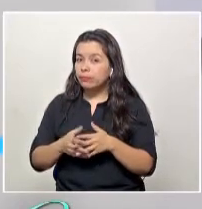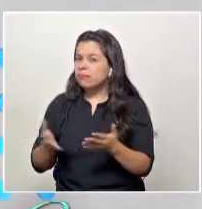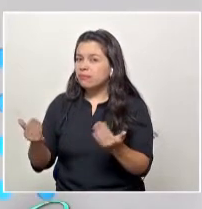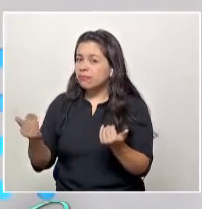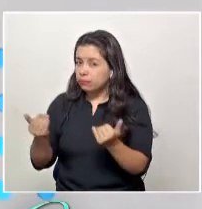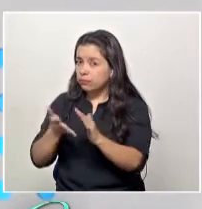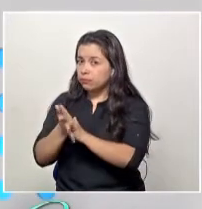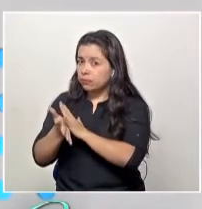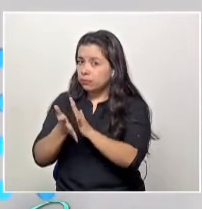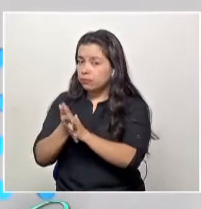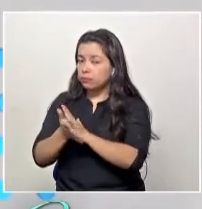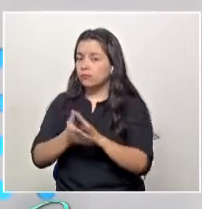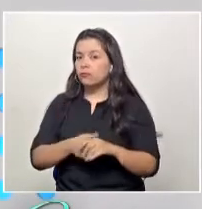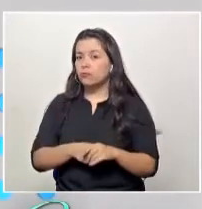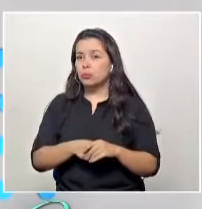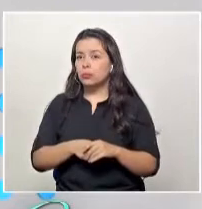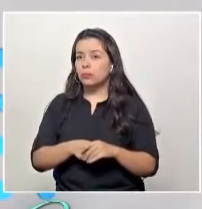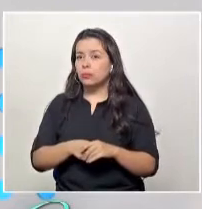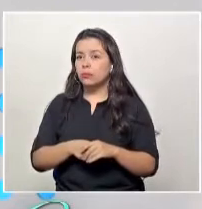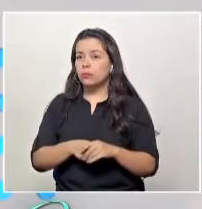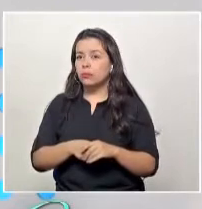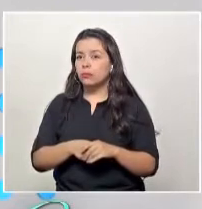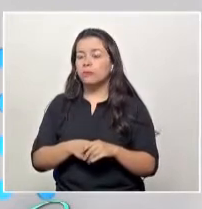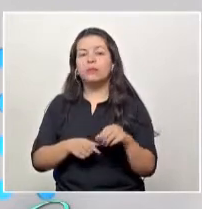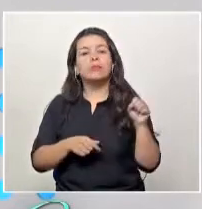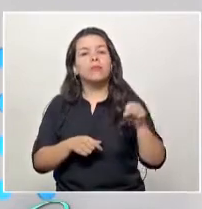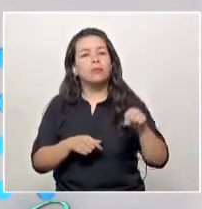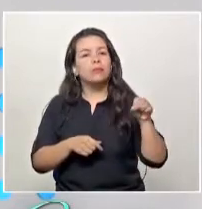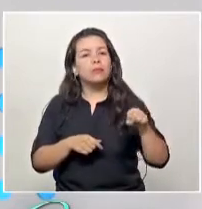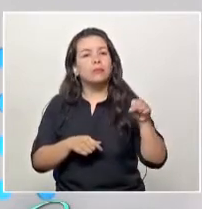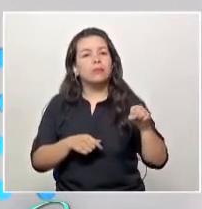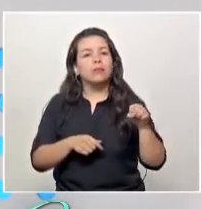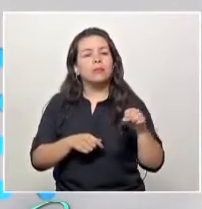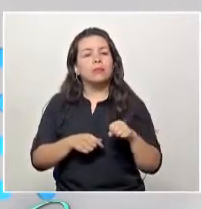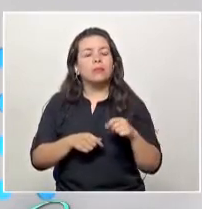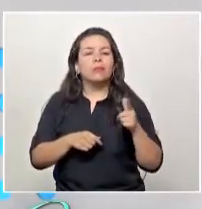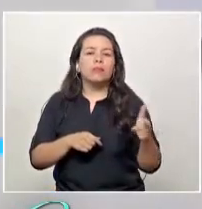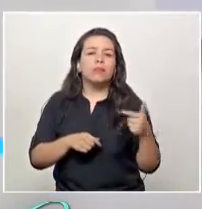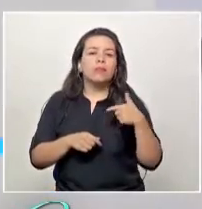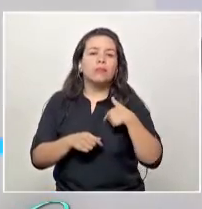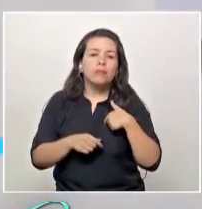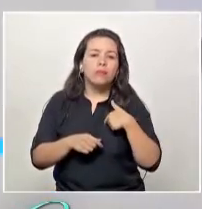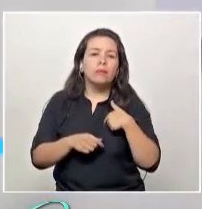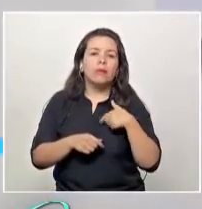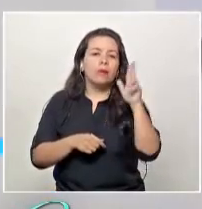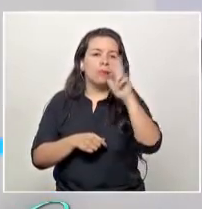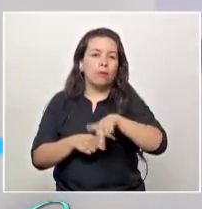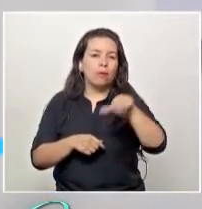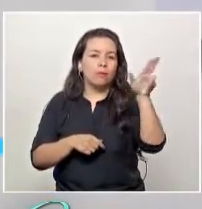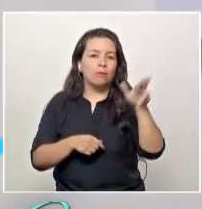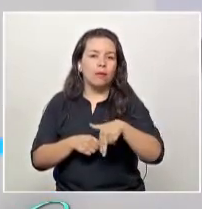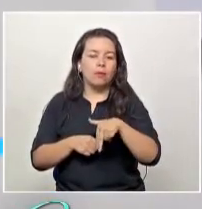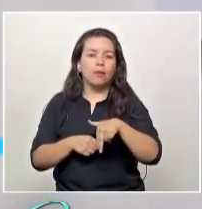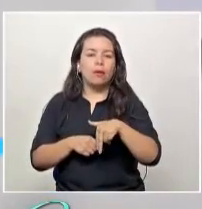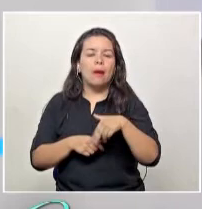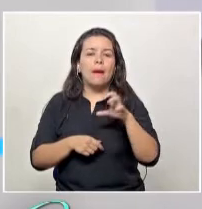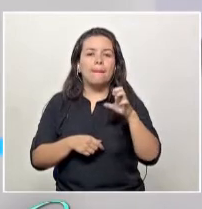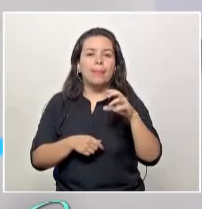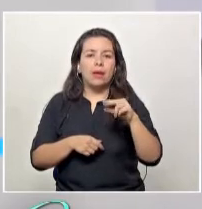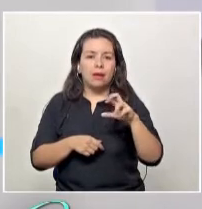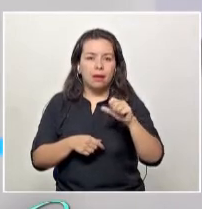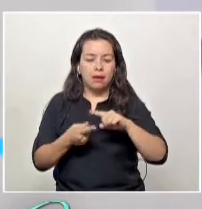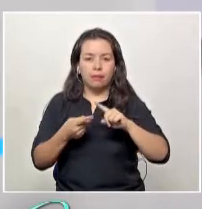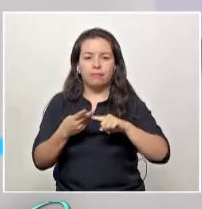Orlando, siga por favor. Orlando. Sí, señor. Mantenga la llamada. Y entonces me prohibieron comer pera,